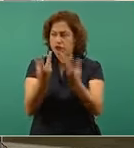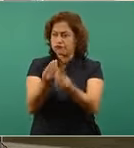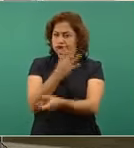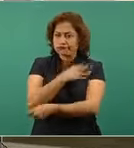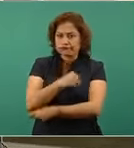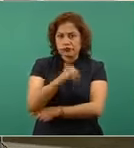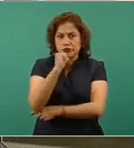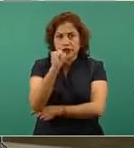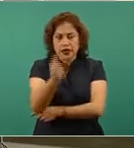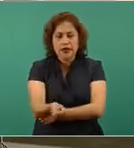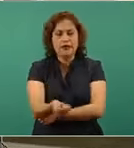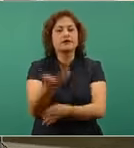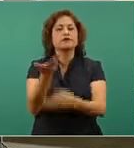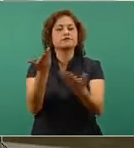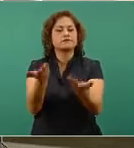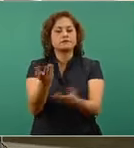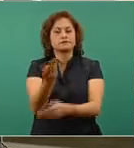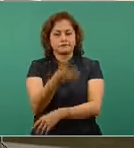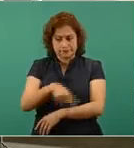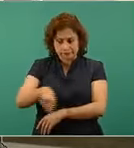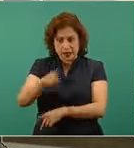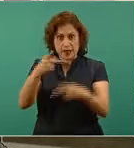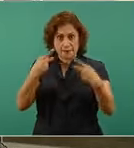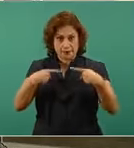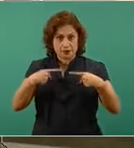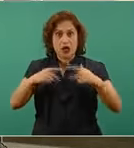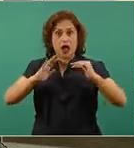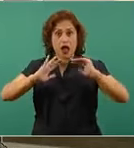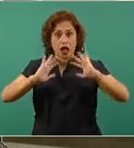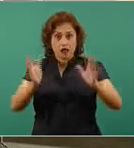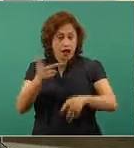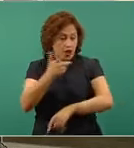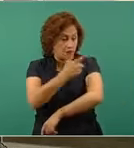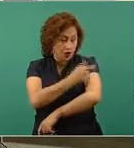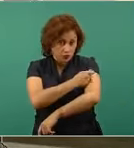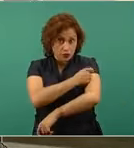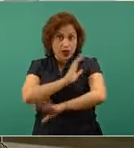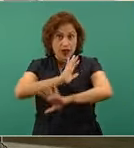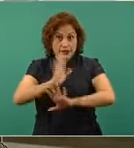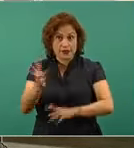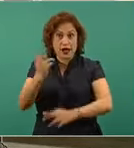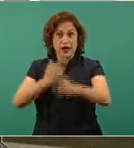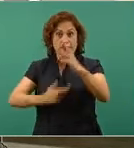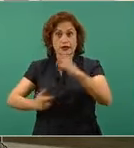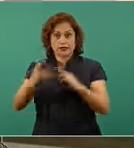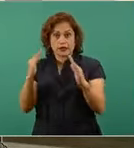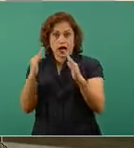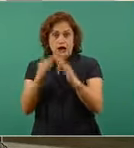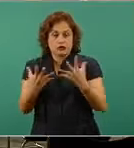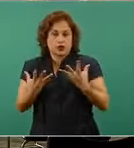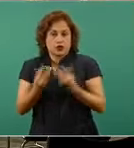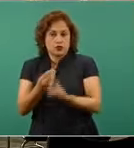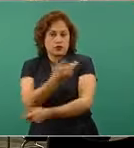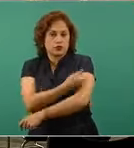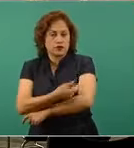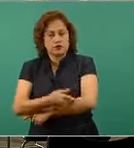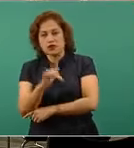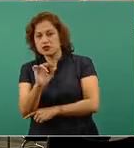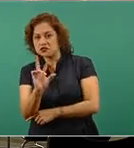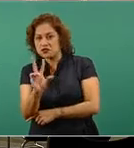todo. Estas personas ya pueden convivir con ella, pueden regresar a sus hogares, y qué medidas tienen que